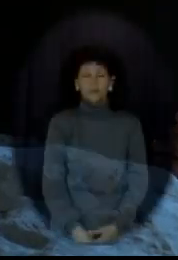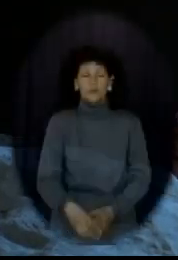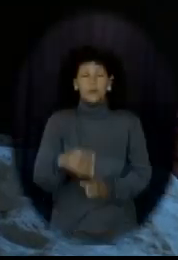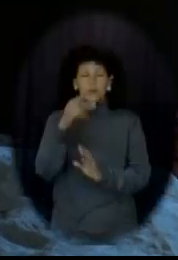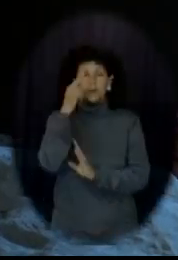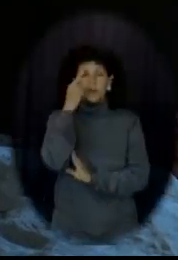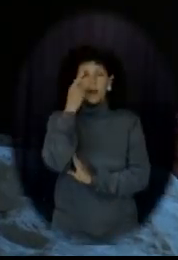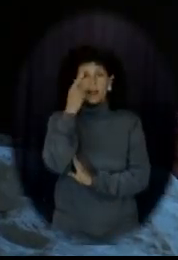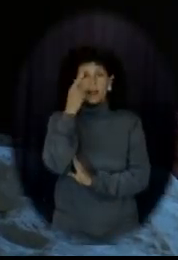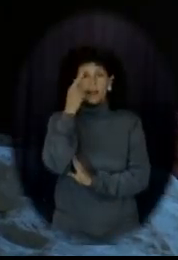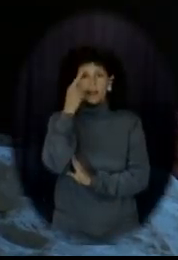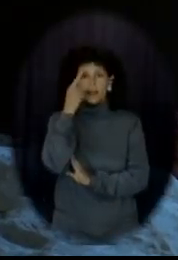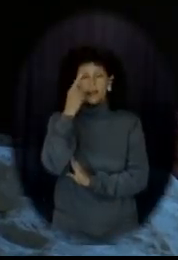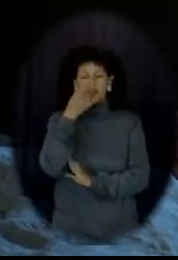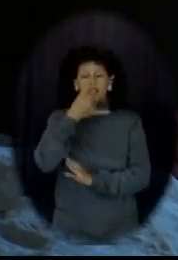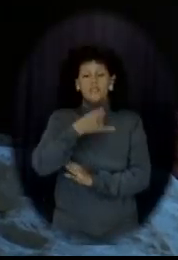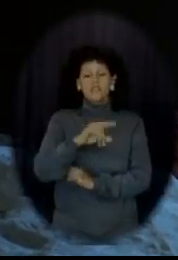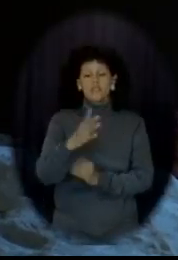Padre,